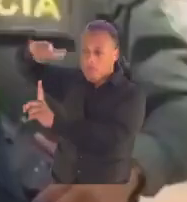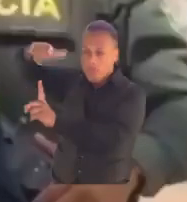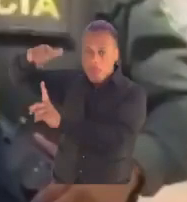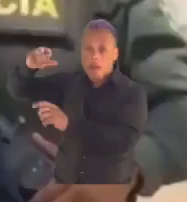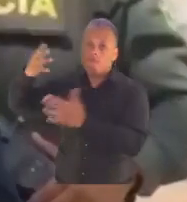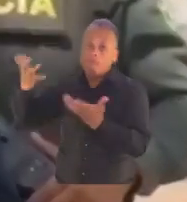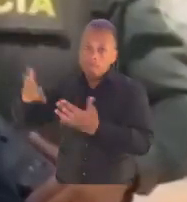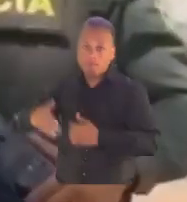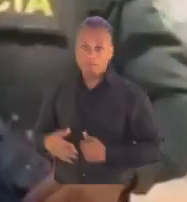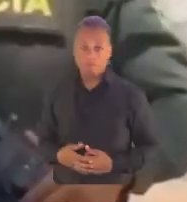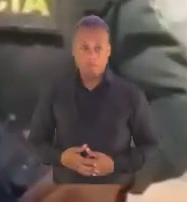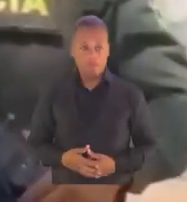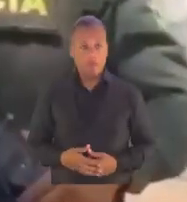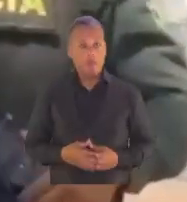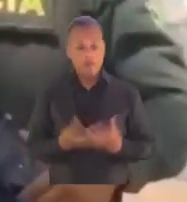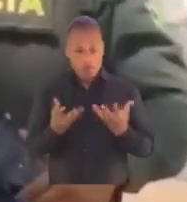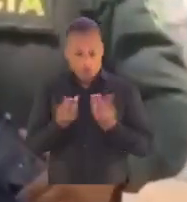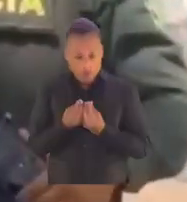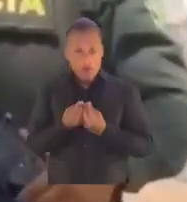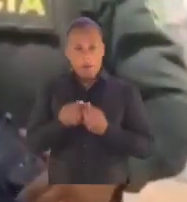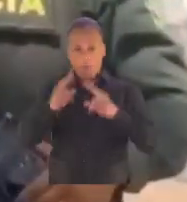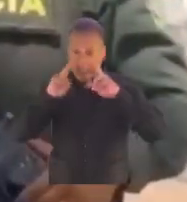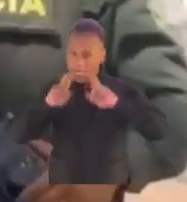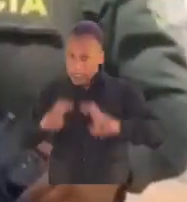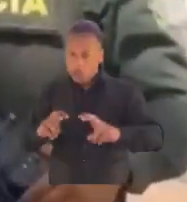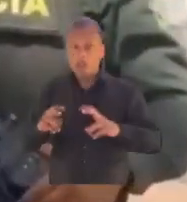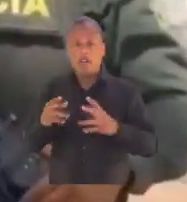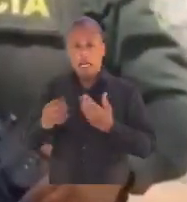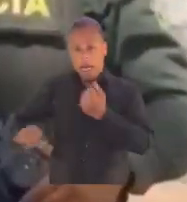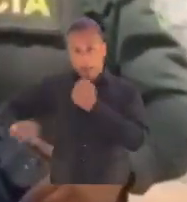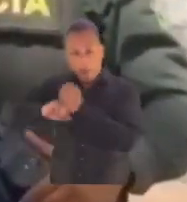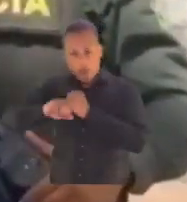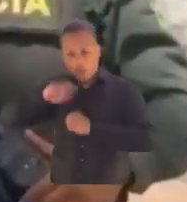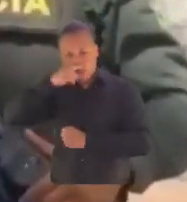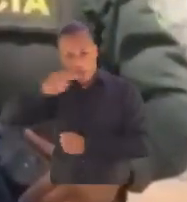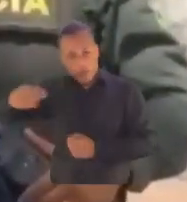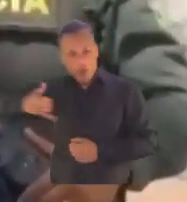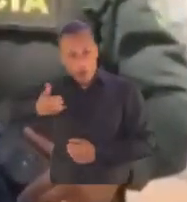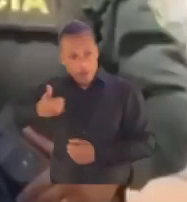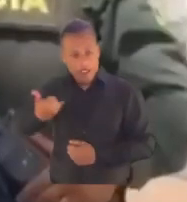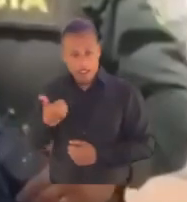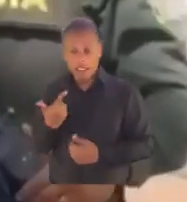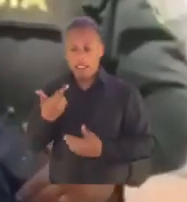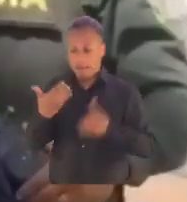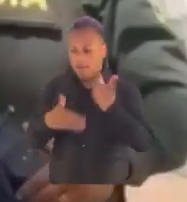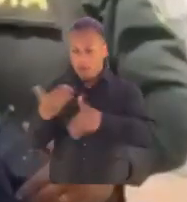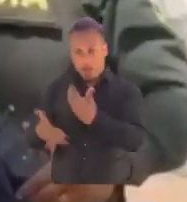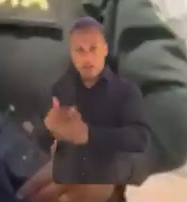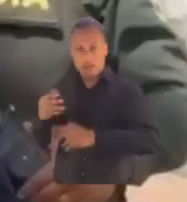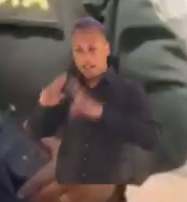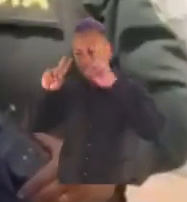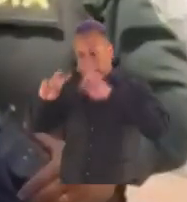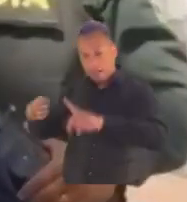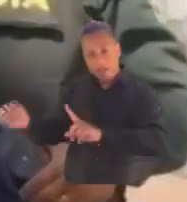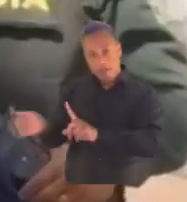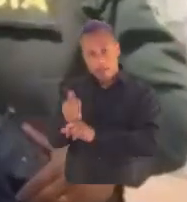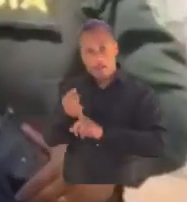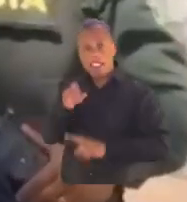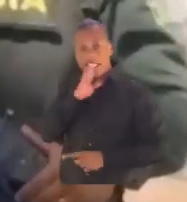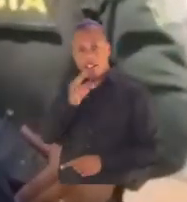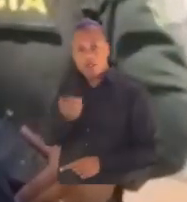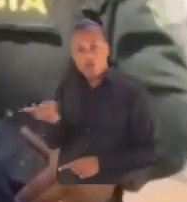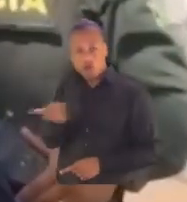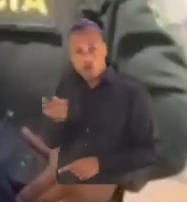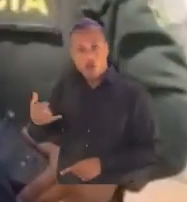Por lo que un componente de investigación criminal, con el apoyo del Grupo Infancia y Adolescencia, adelanta acciones tendientes a identificar y ubicar a estos jóvenes con